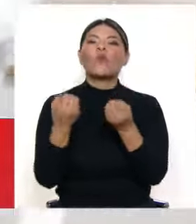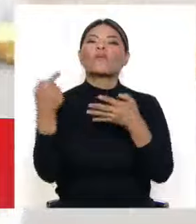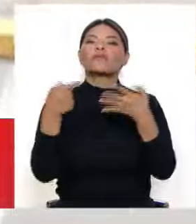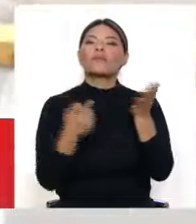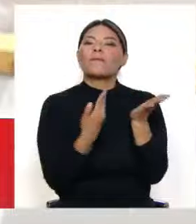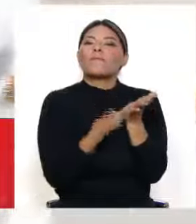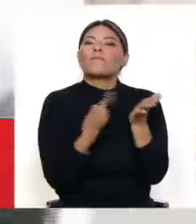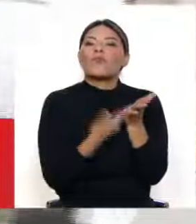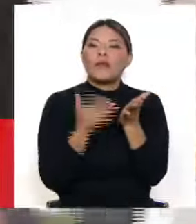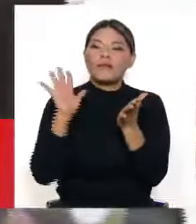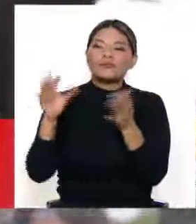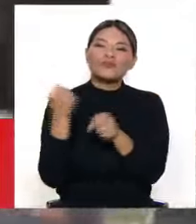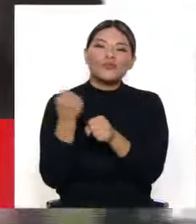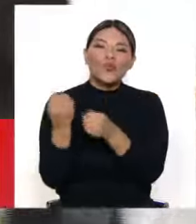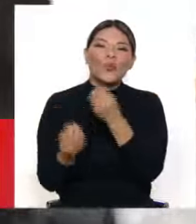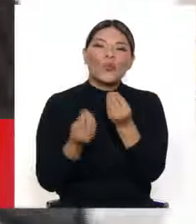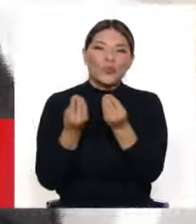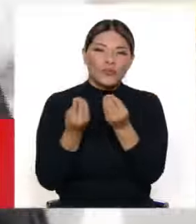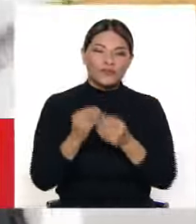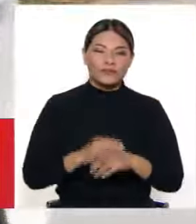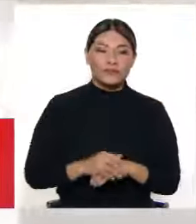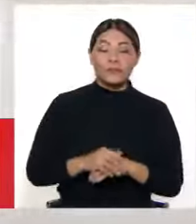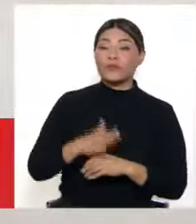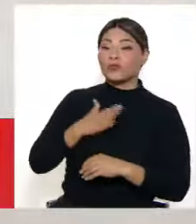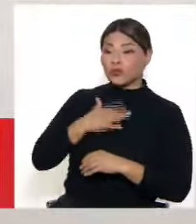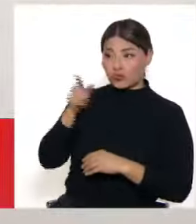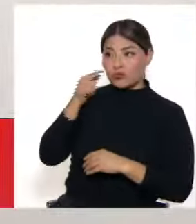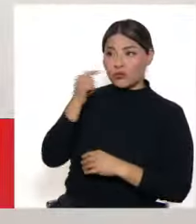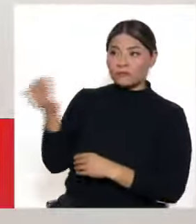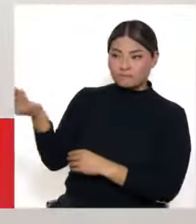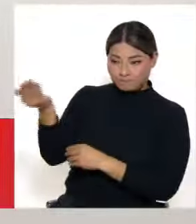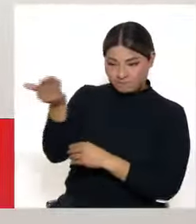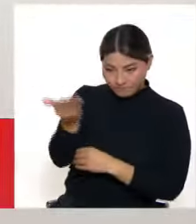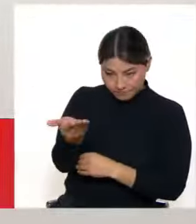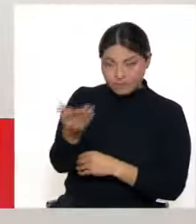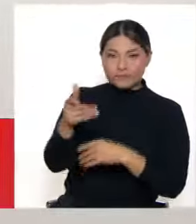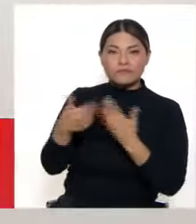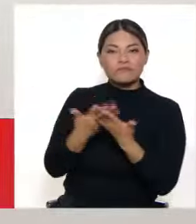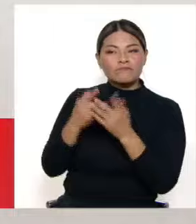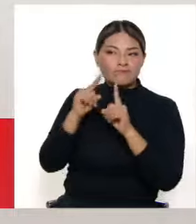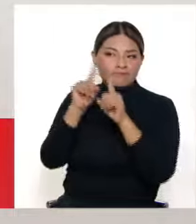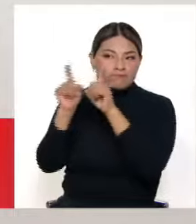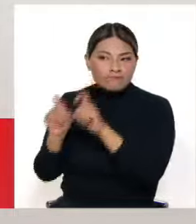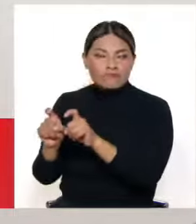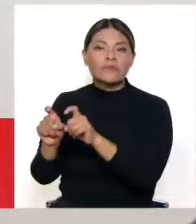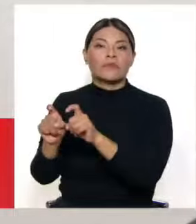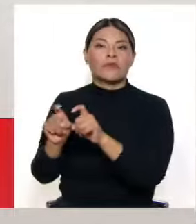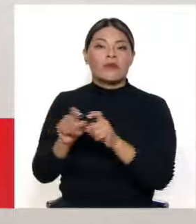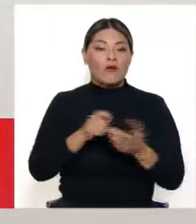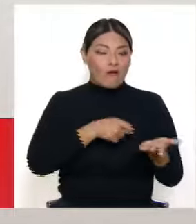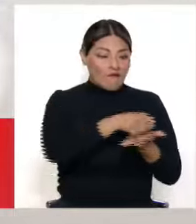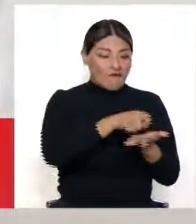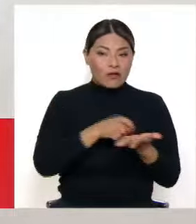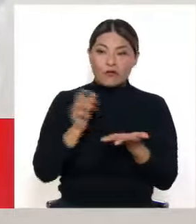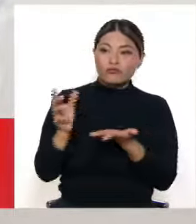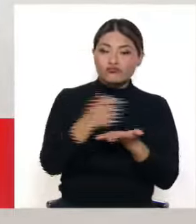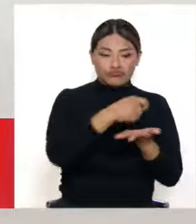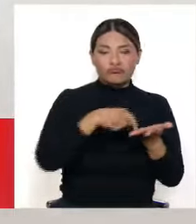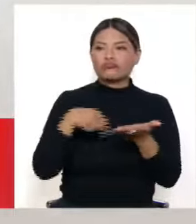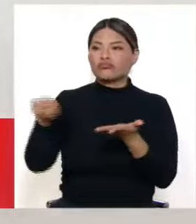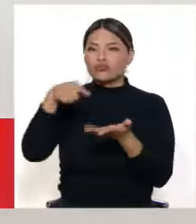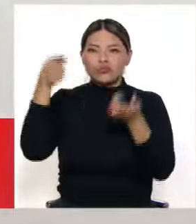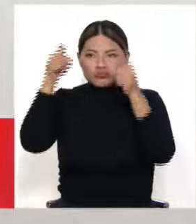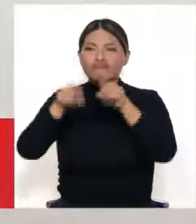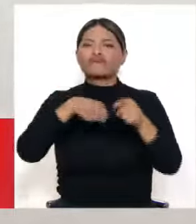Nosotros hemos respaldado la moción de interpelación del ministro del interior Esperamos que no haya ningún retiro de firma y que permitan que el ministro del